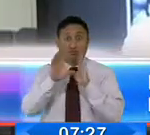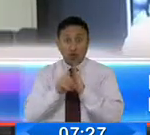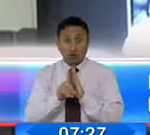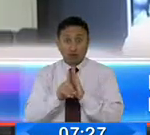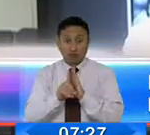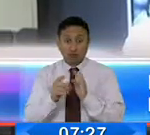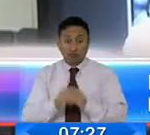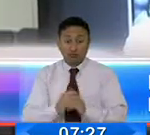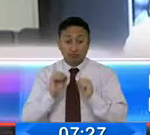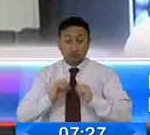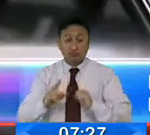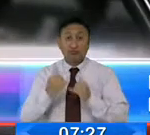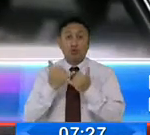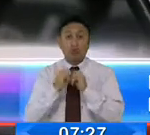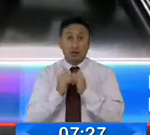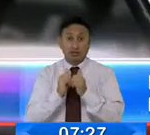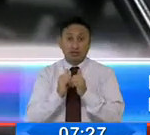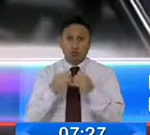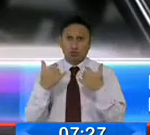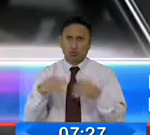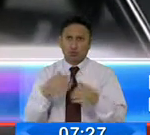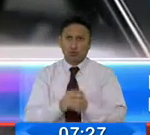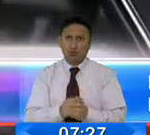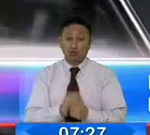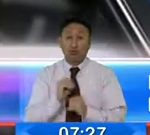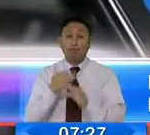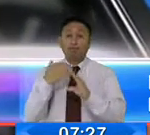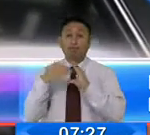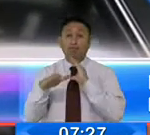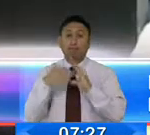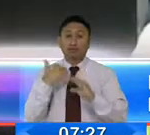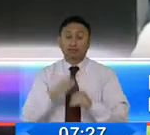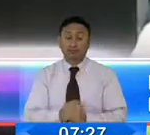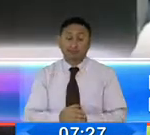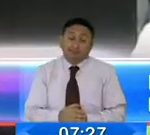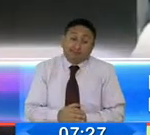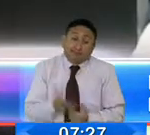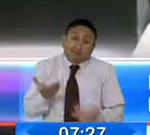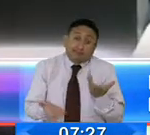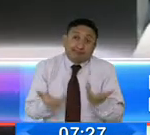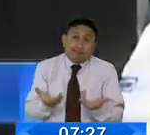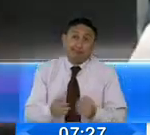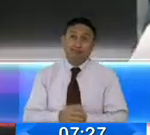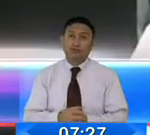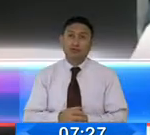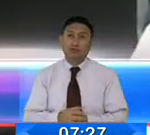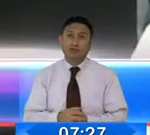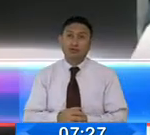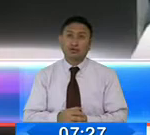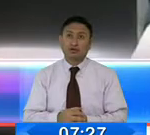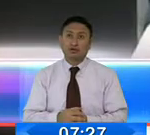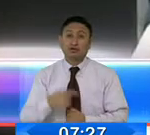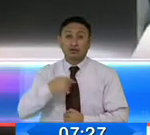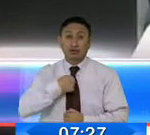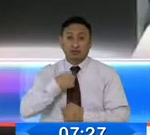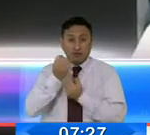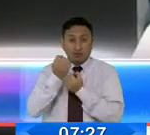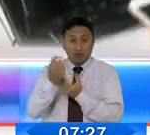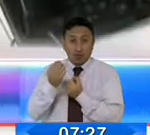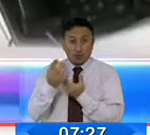todo en WhatsApp e emails. Posiblemente, inclusive, podamos ver una fuga de información de ciertas